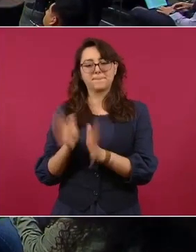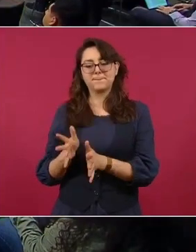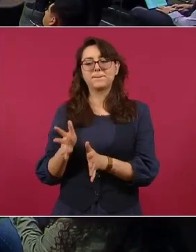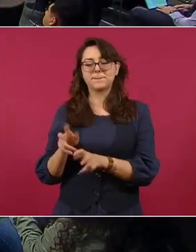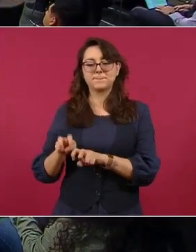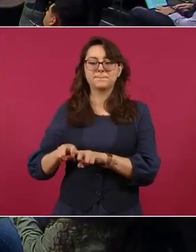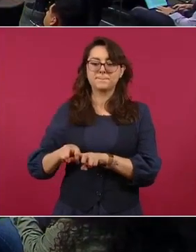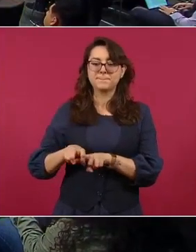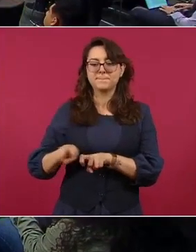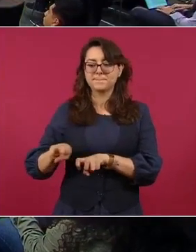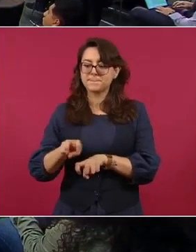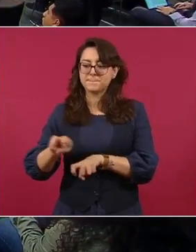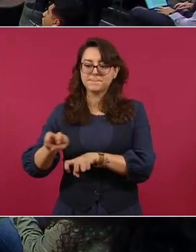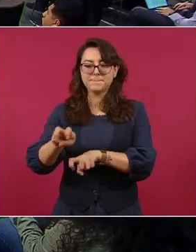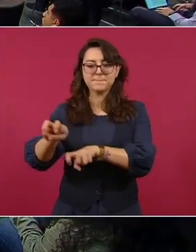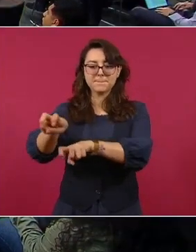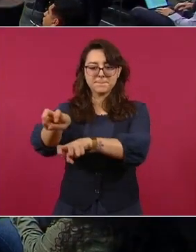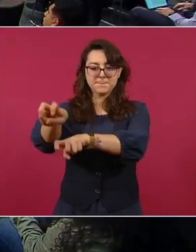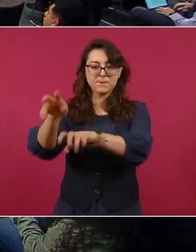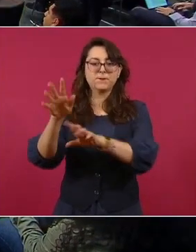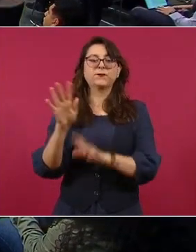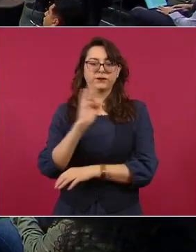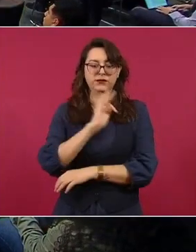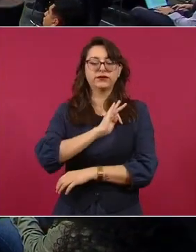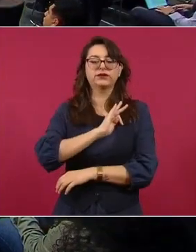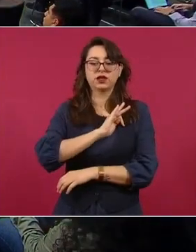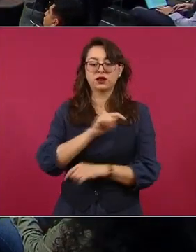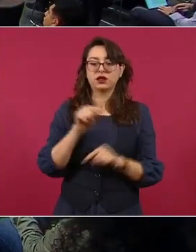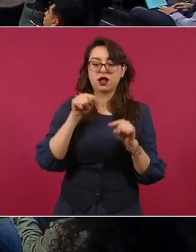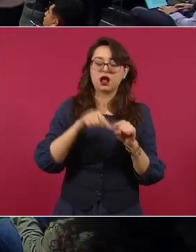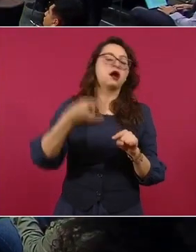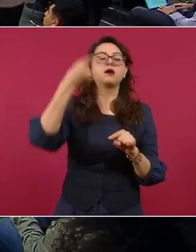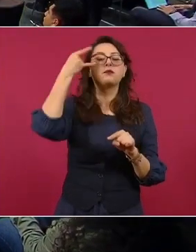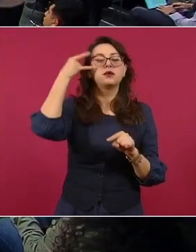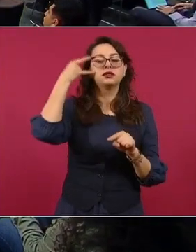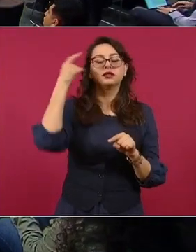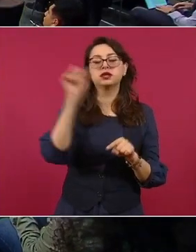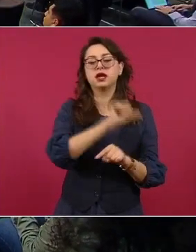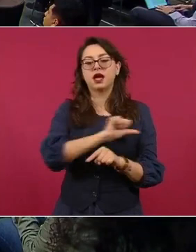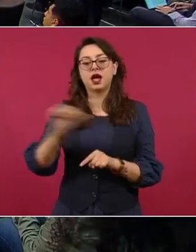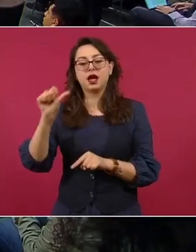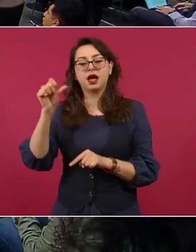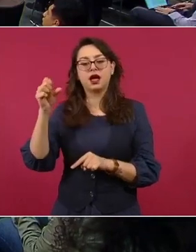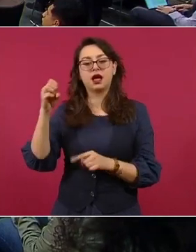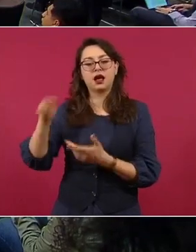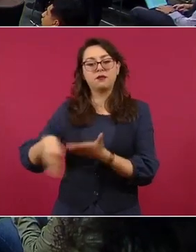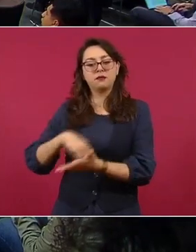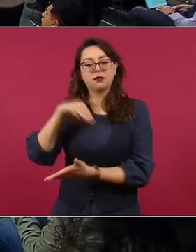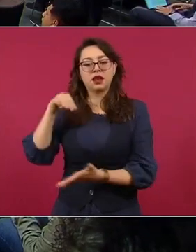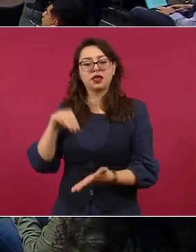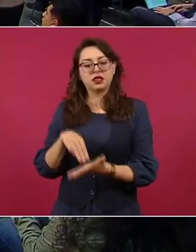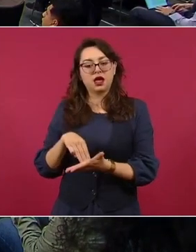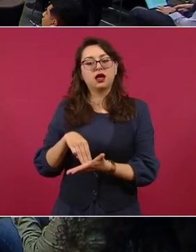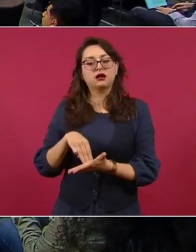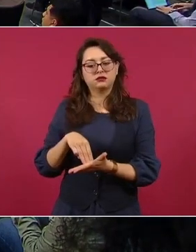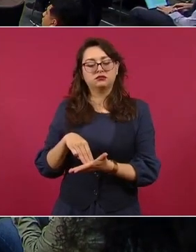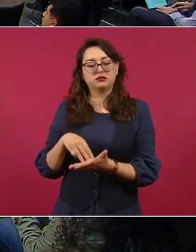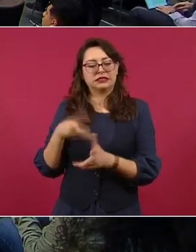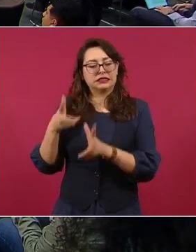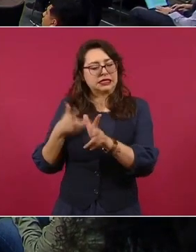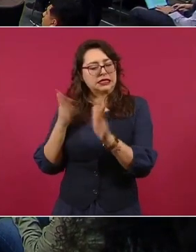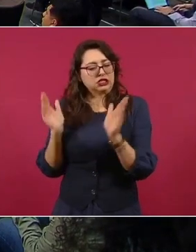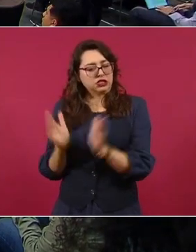Campeche y ir hasta Mérida en la locomotora, ya viendo